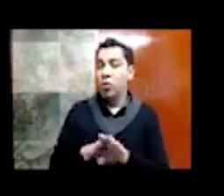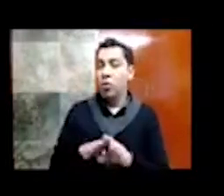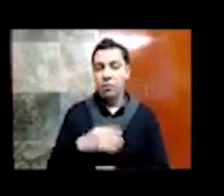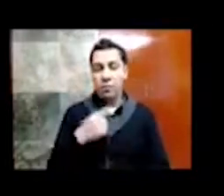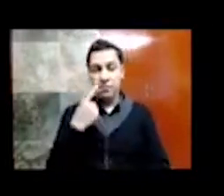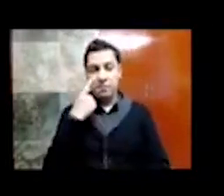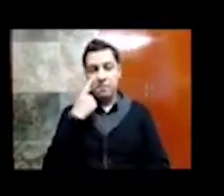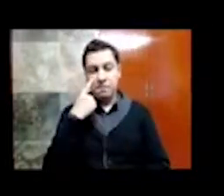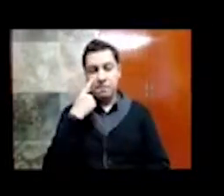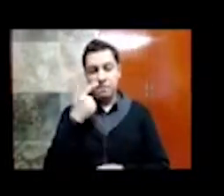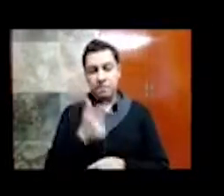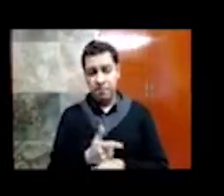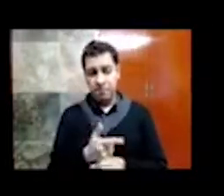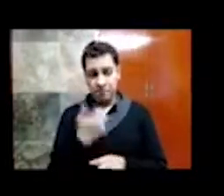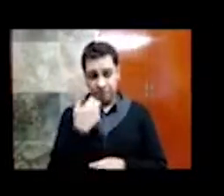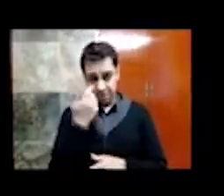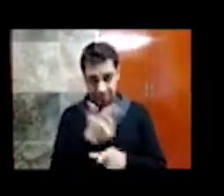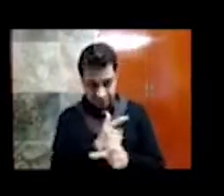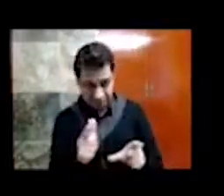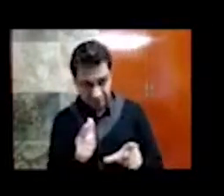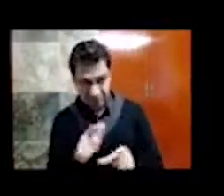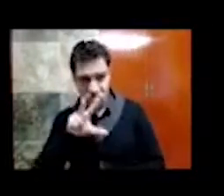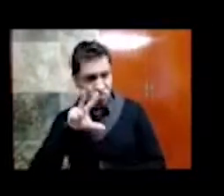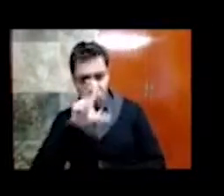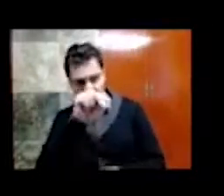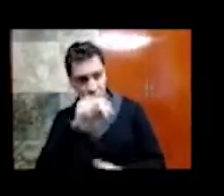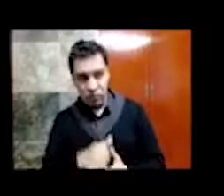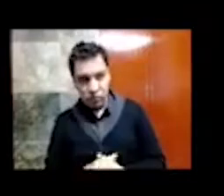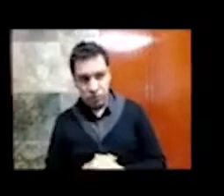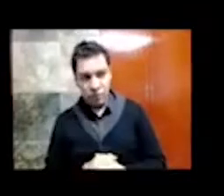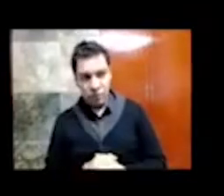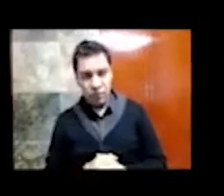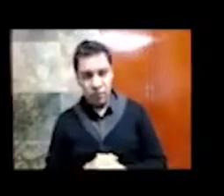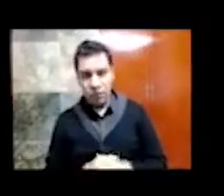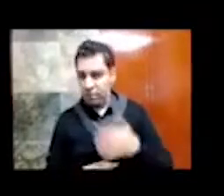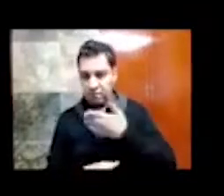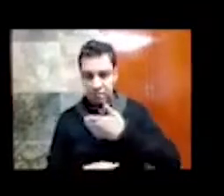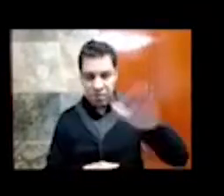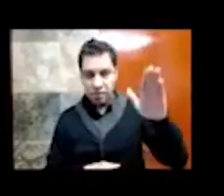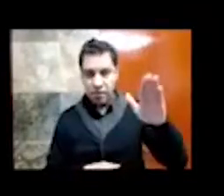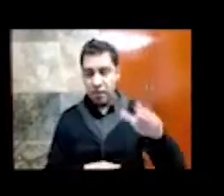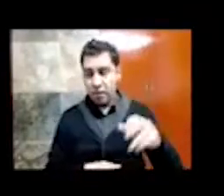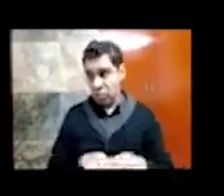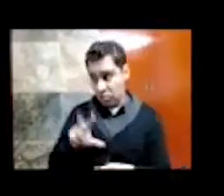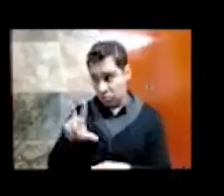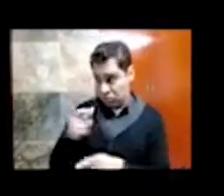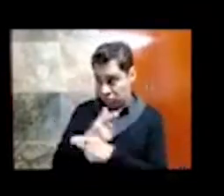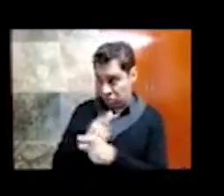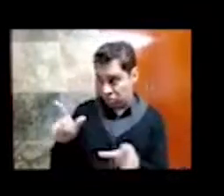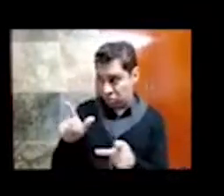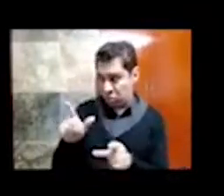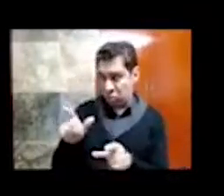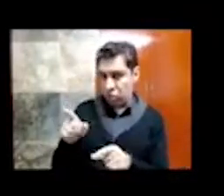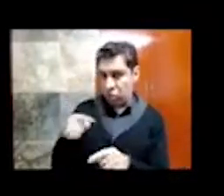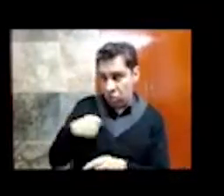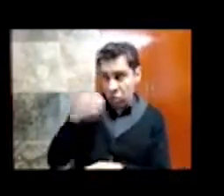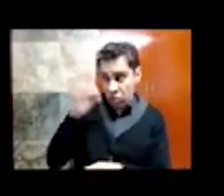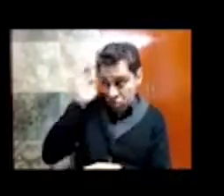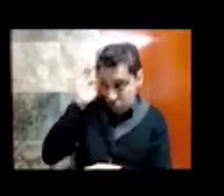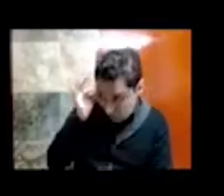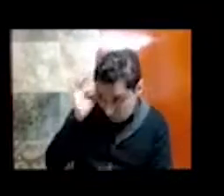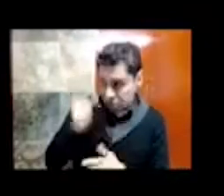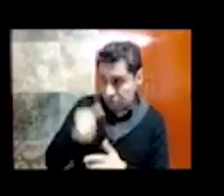ironía, pues les dice que no. Y entonces Tlacaelel le dice: si entonces soy tu amo, si